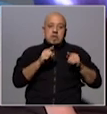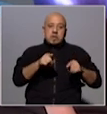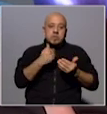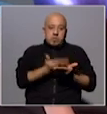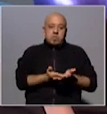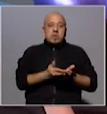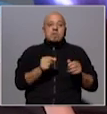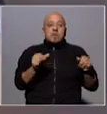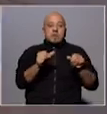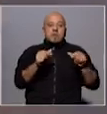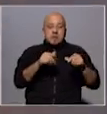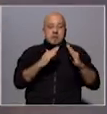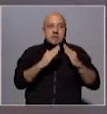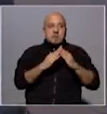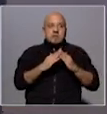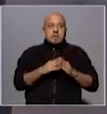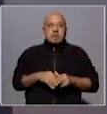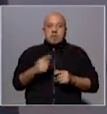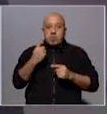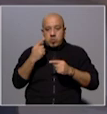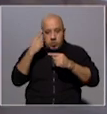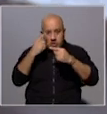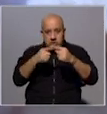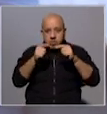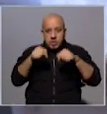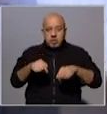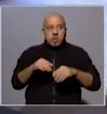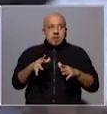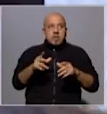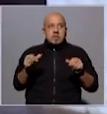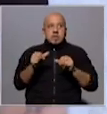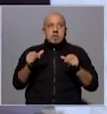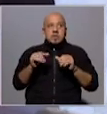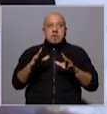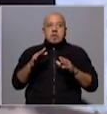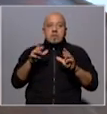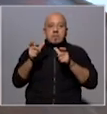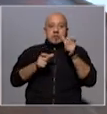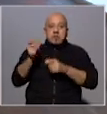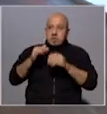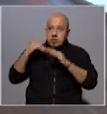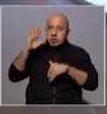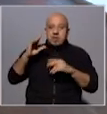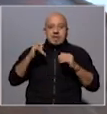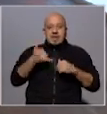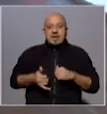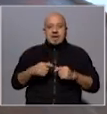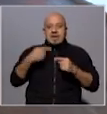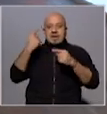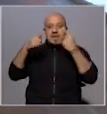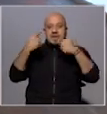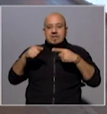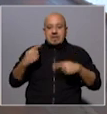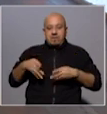propuesta para hacer desde la casa uno de los objetivos de este espacio es que sea apto para personas mayores y con movilidad reducida así